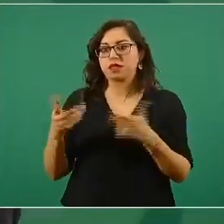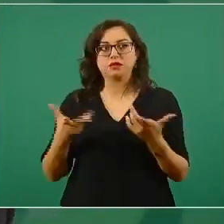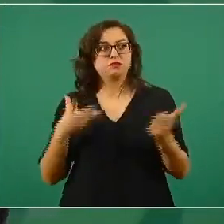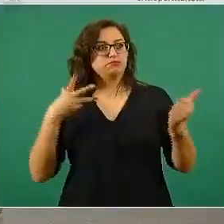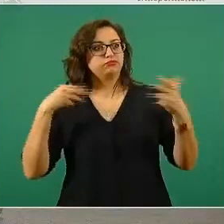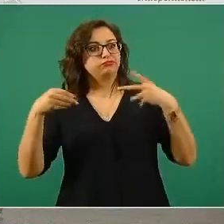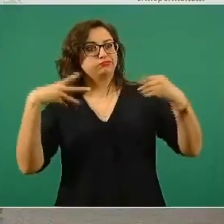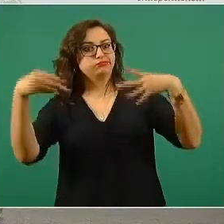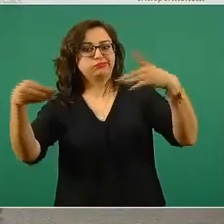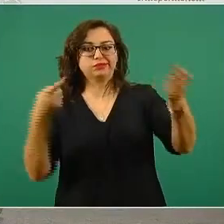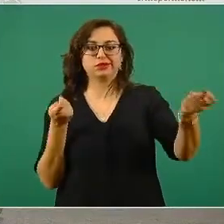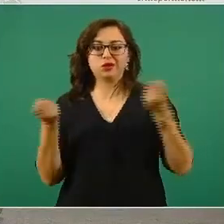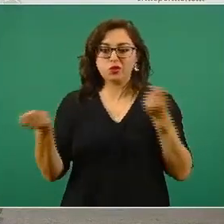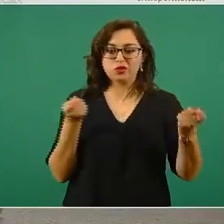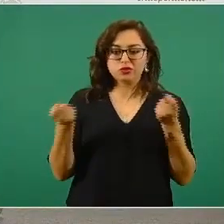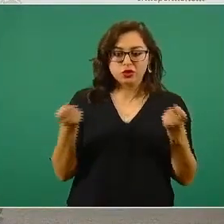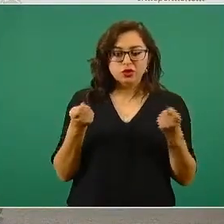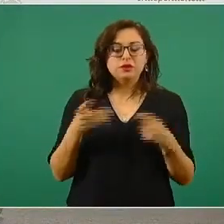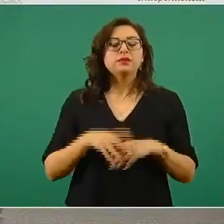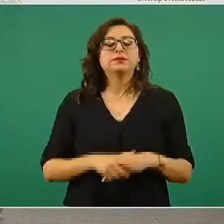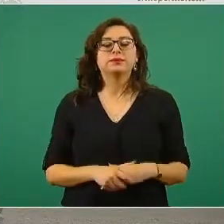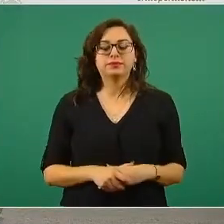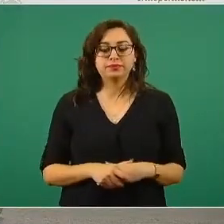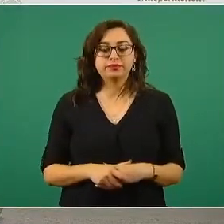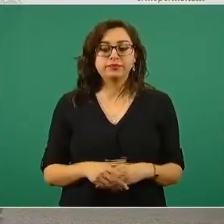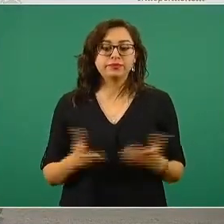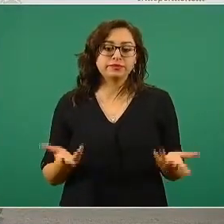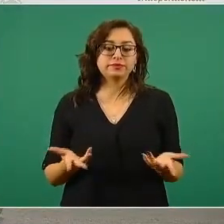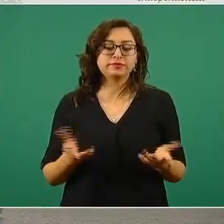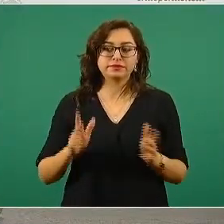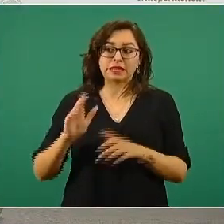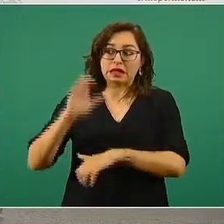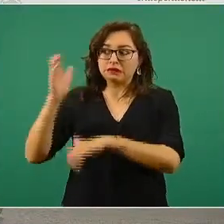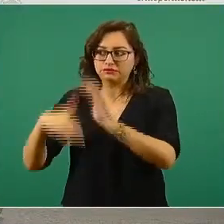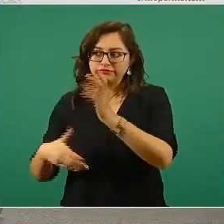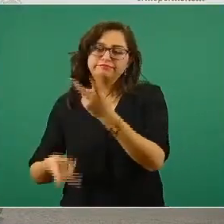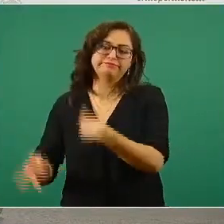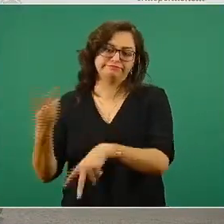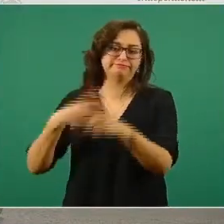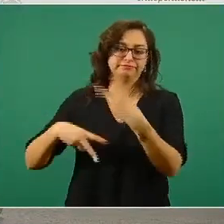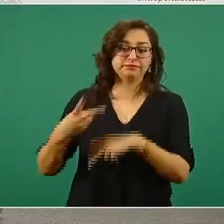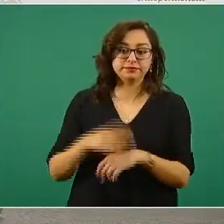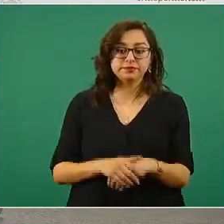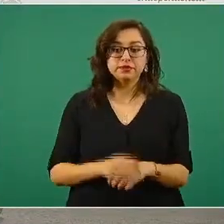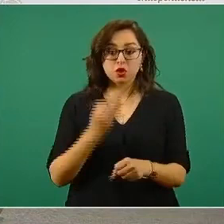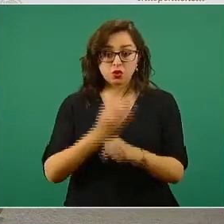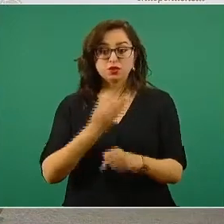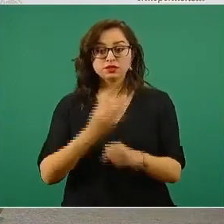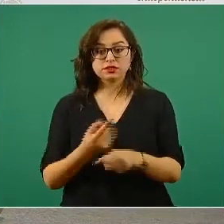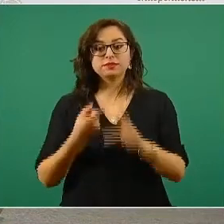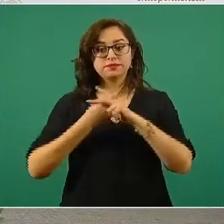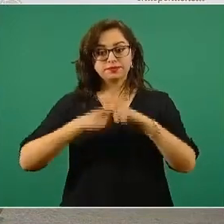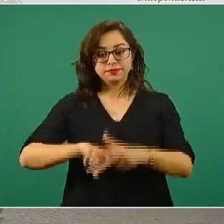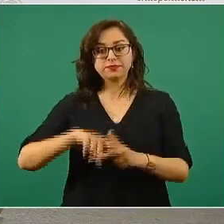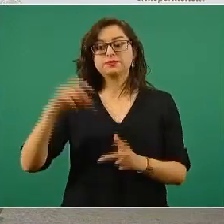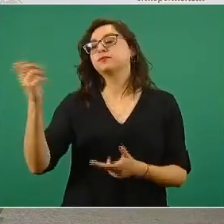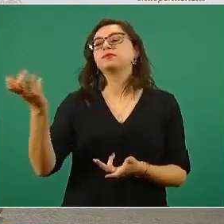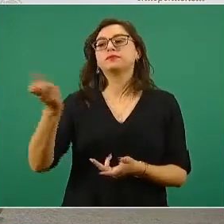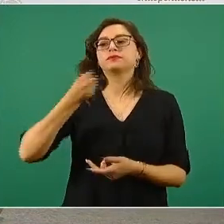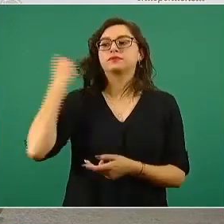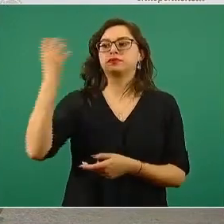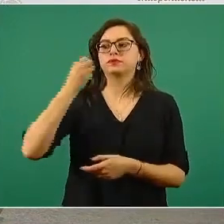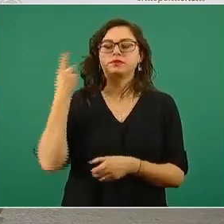la epidemia de COVID-19. Vamos a iniciar, como todas las noches entonces, actualizando la